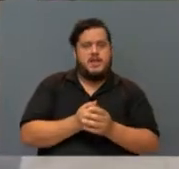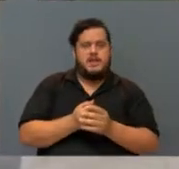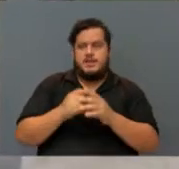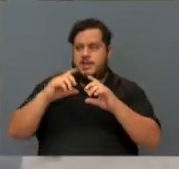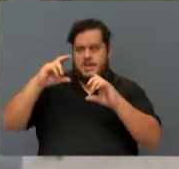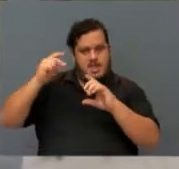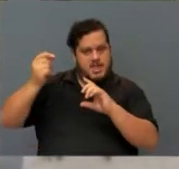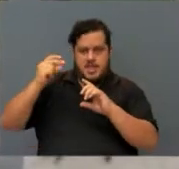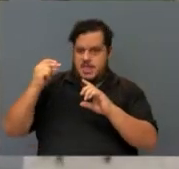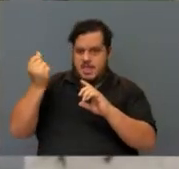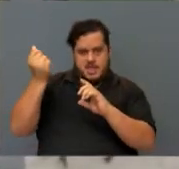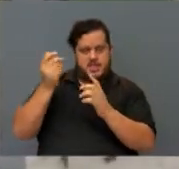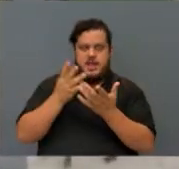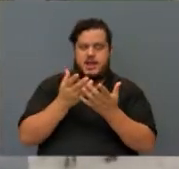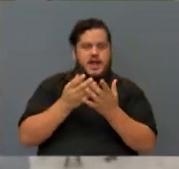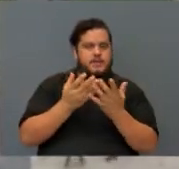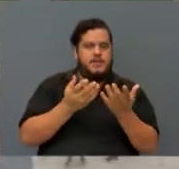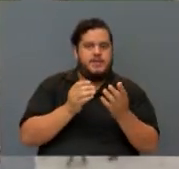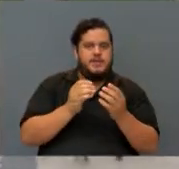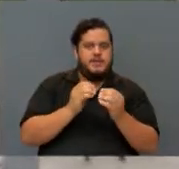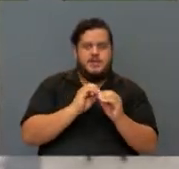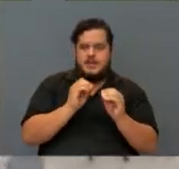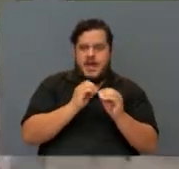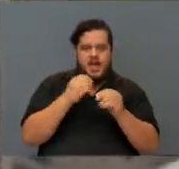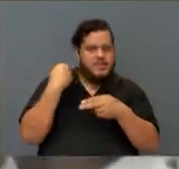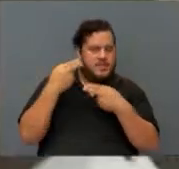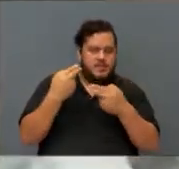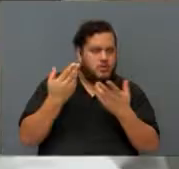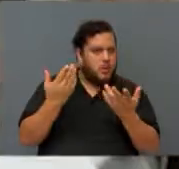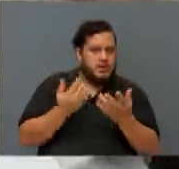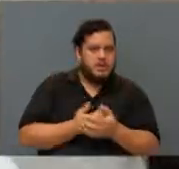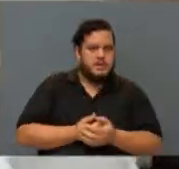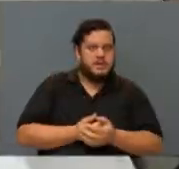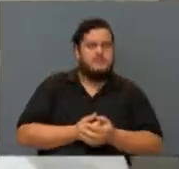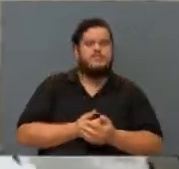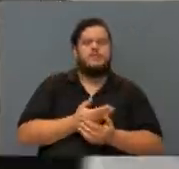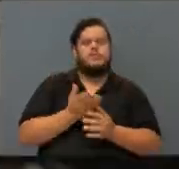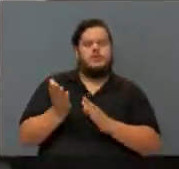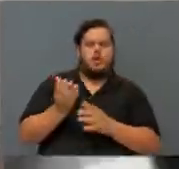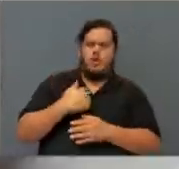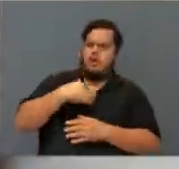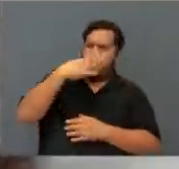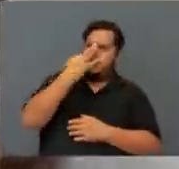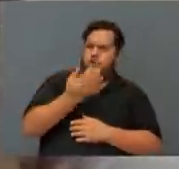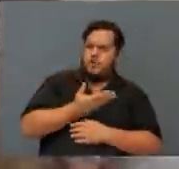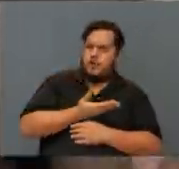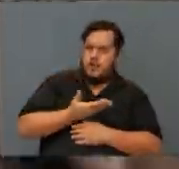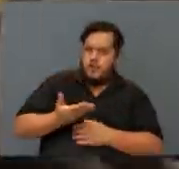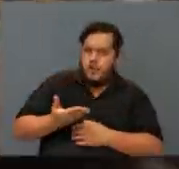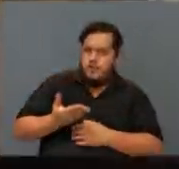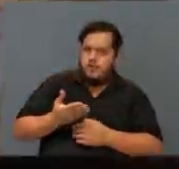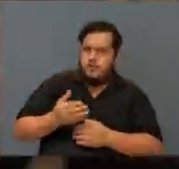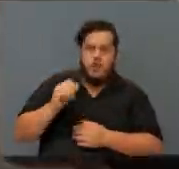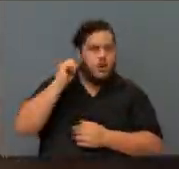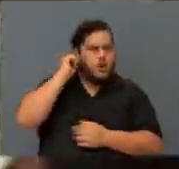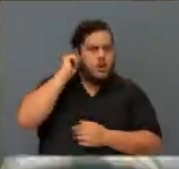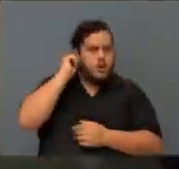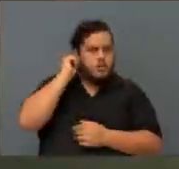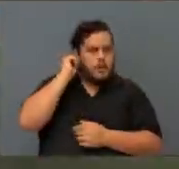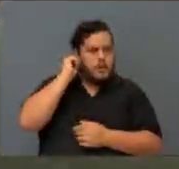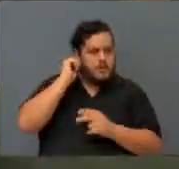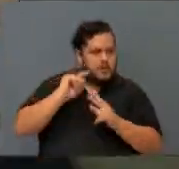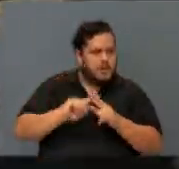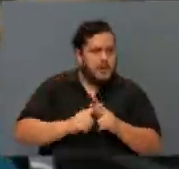ni vídeos ni stories es más yo creo que cuando maradona arranca cuando maradona arranca